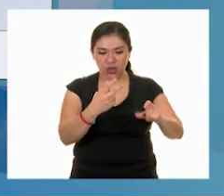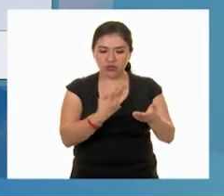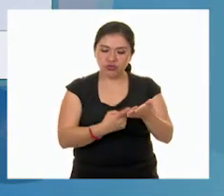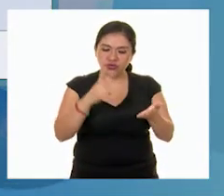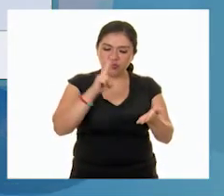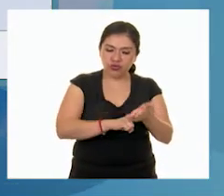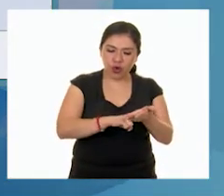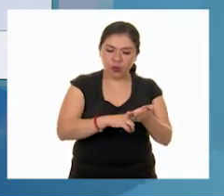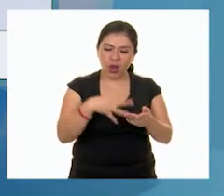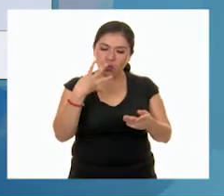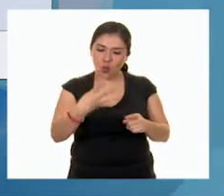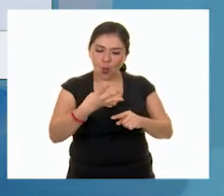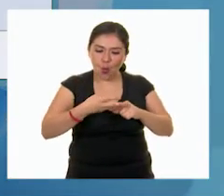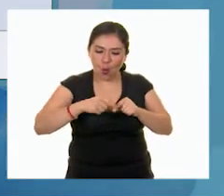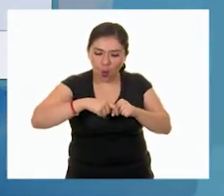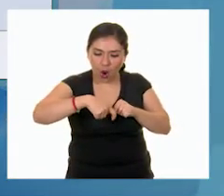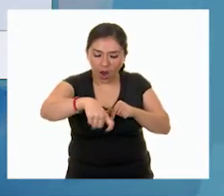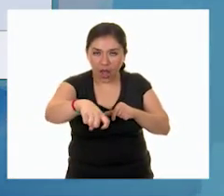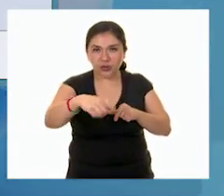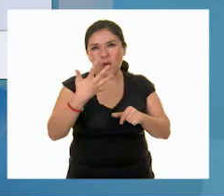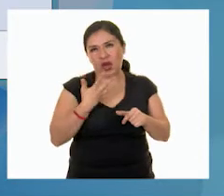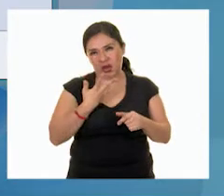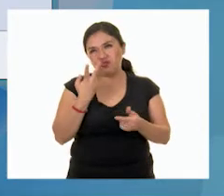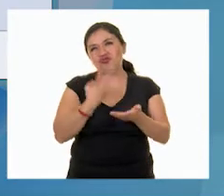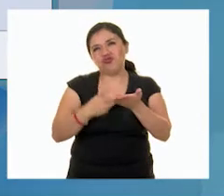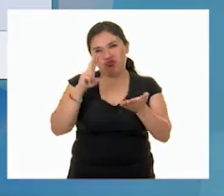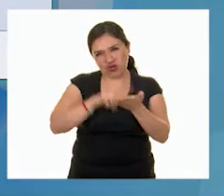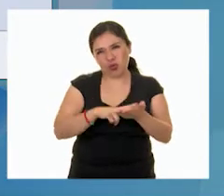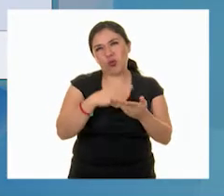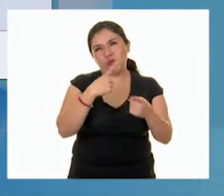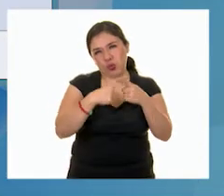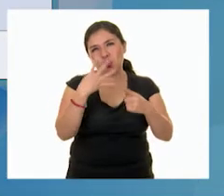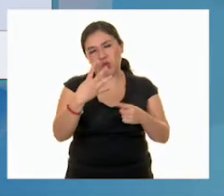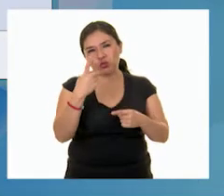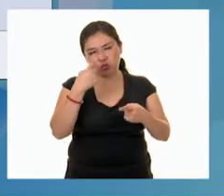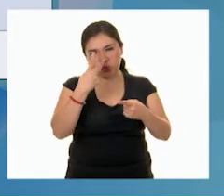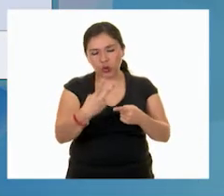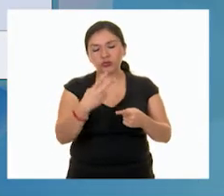serían 4 de ancho porque duplicamos de 2 y 4 de altura.